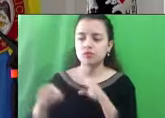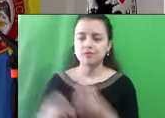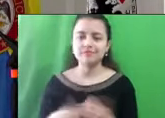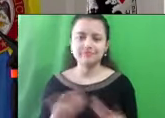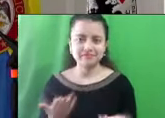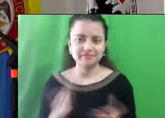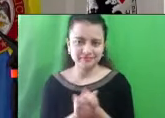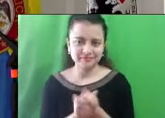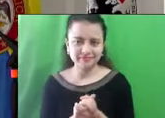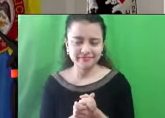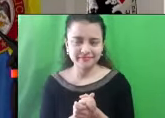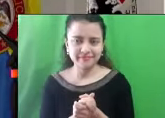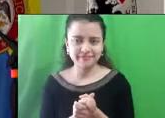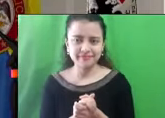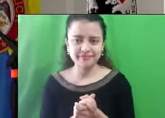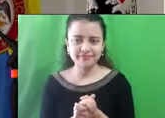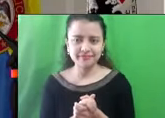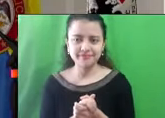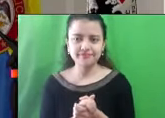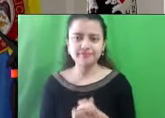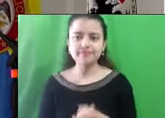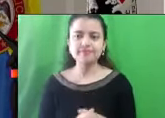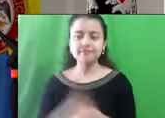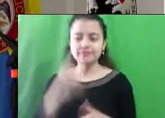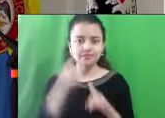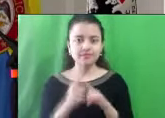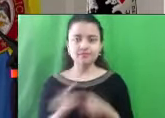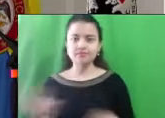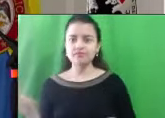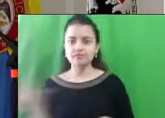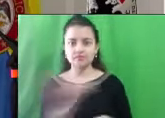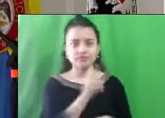Es decir, todas las preguntas, todas las inquietudes